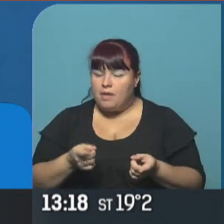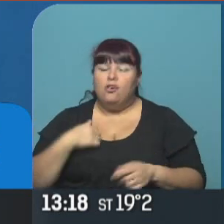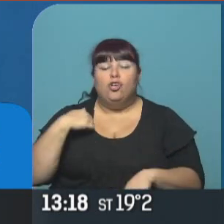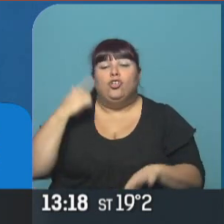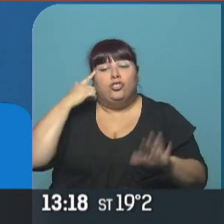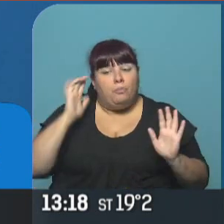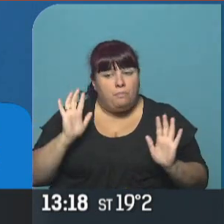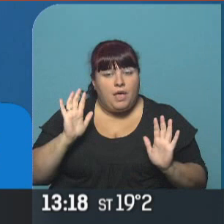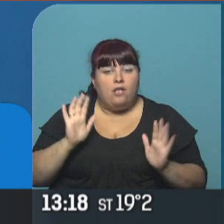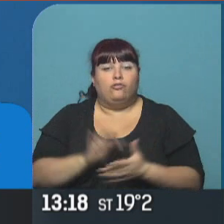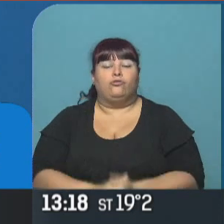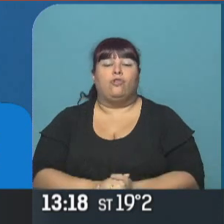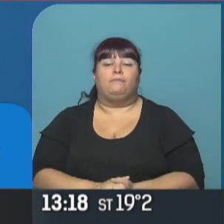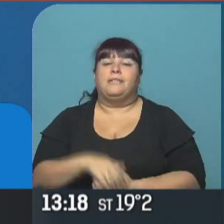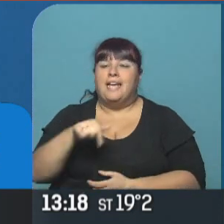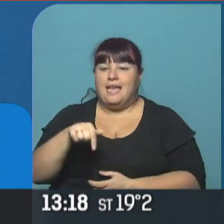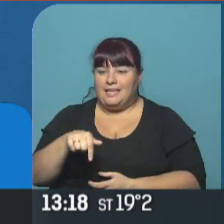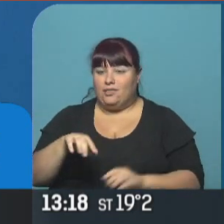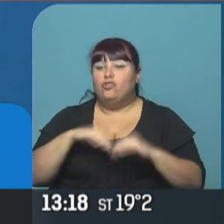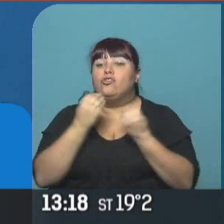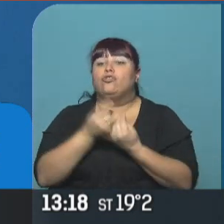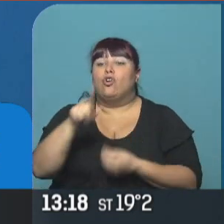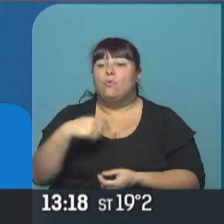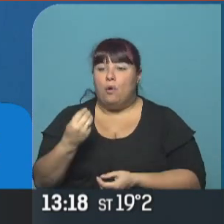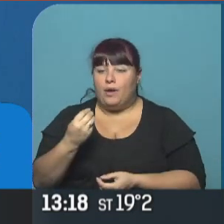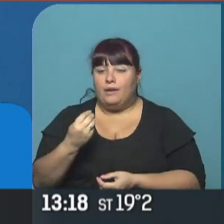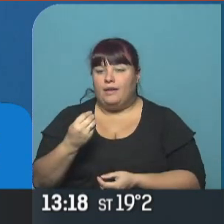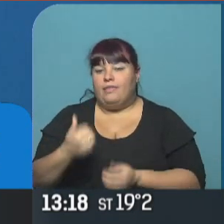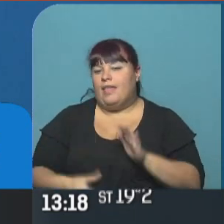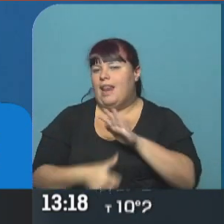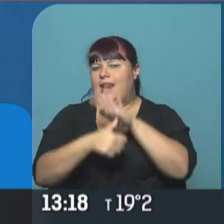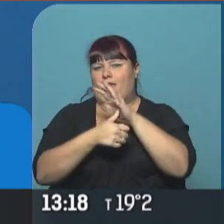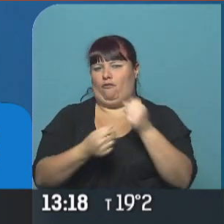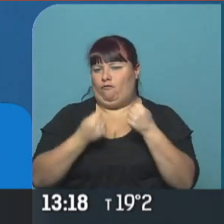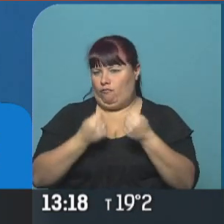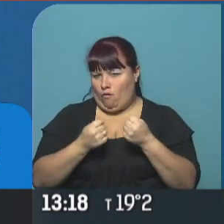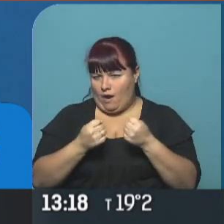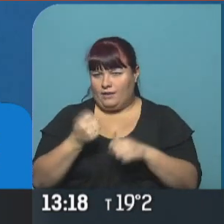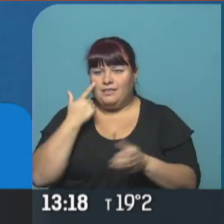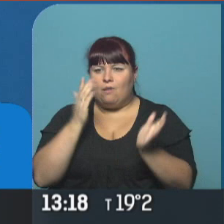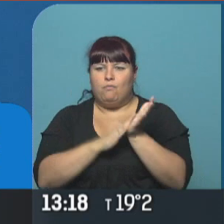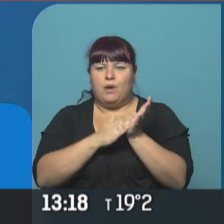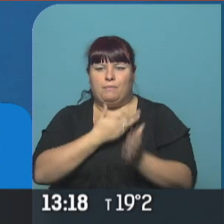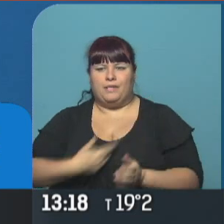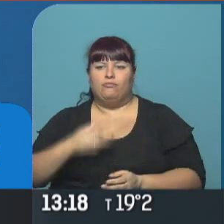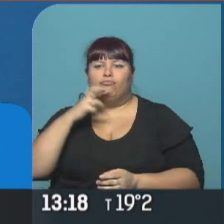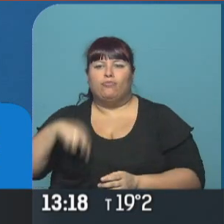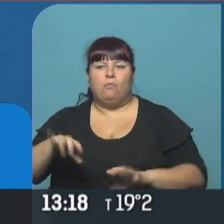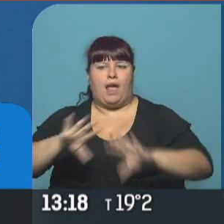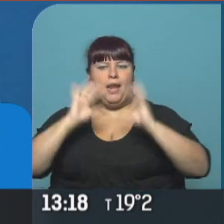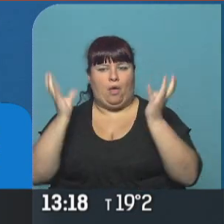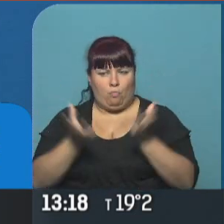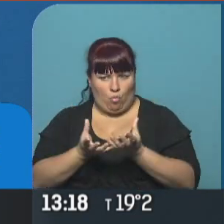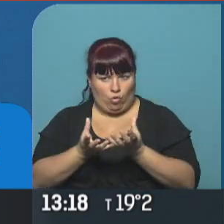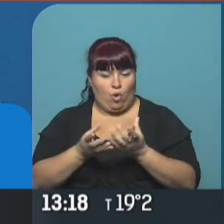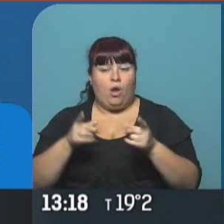creo que esto es el resultado del liderazgo sólido que ha demostrado el presidente Trump a nivel